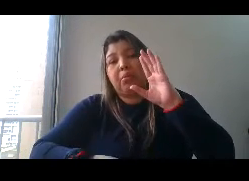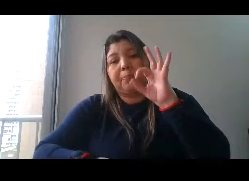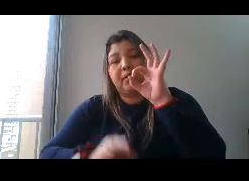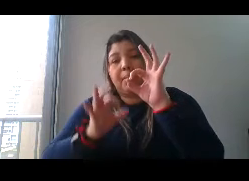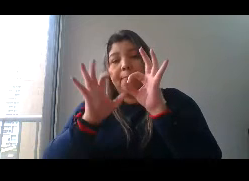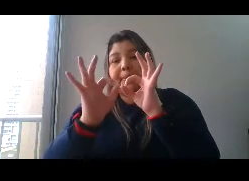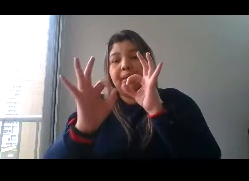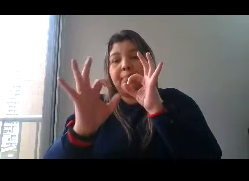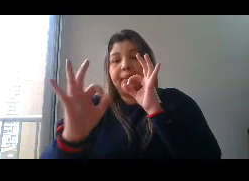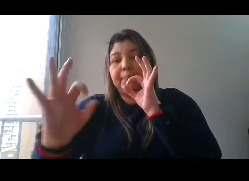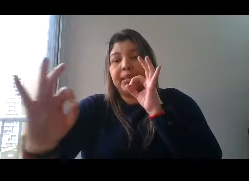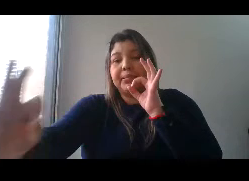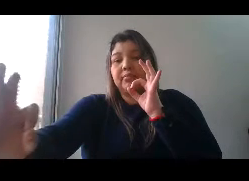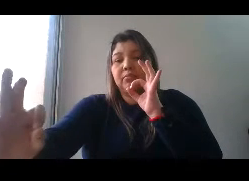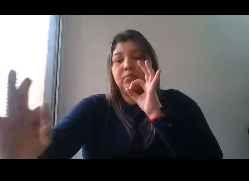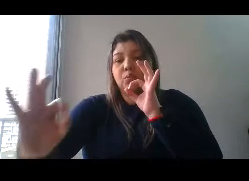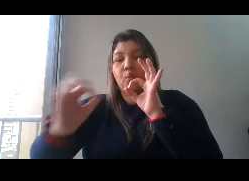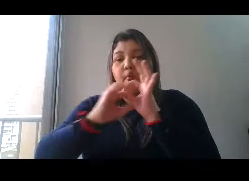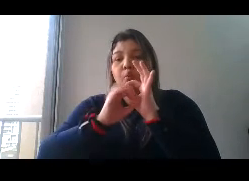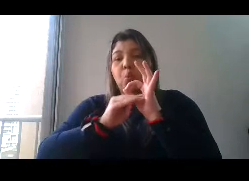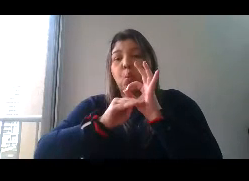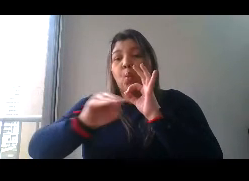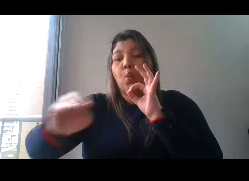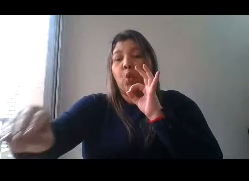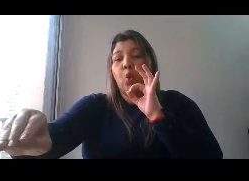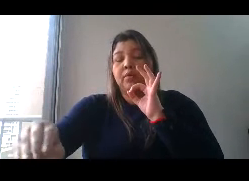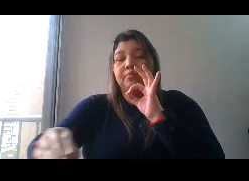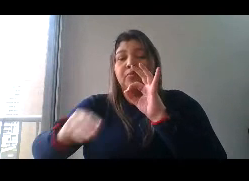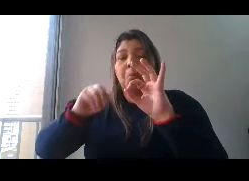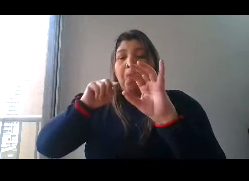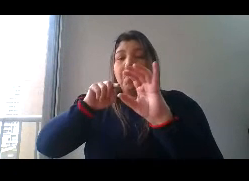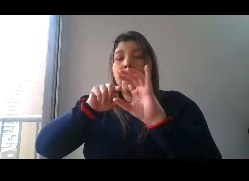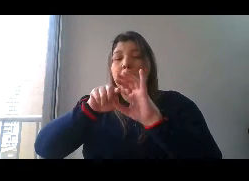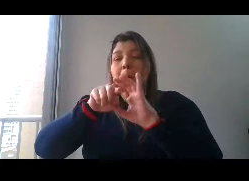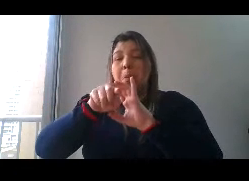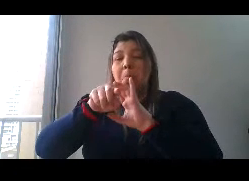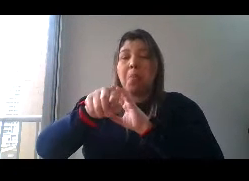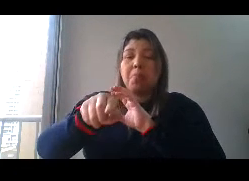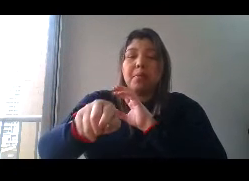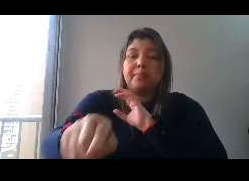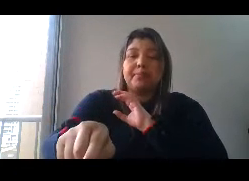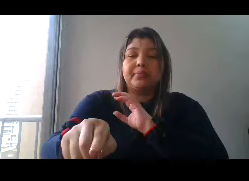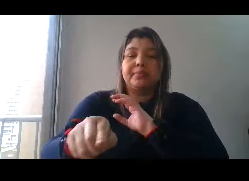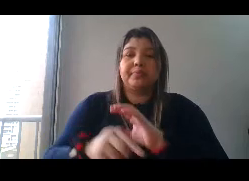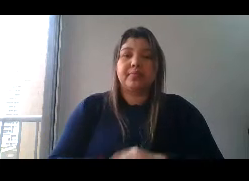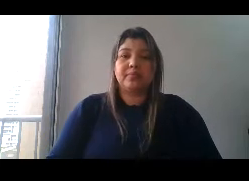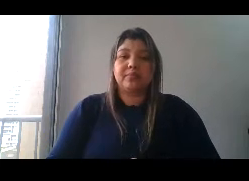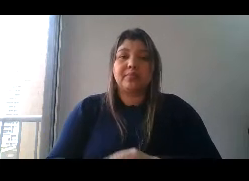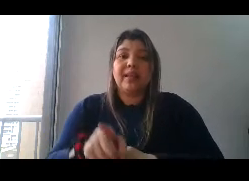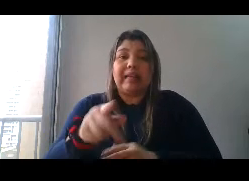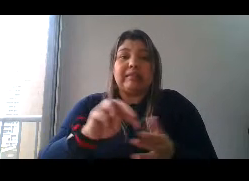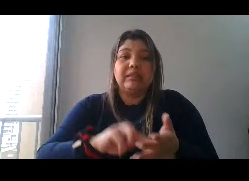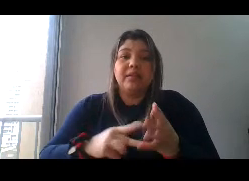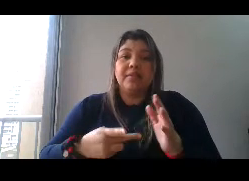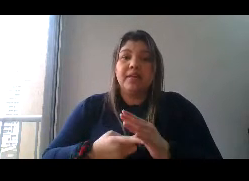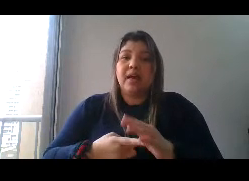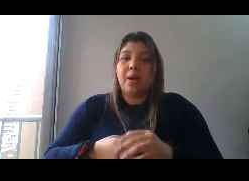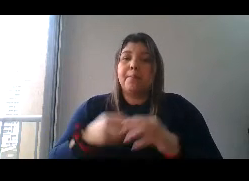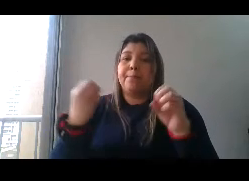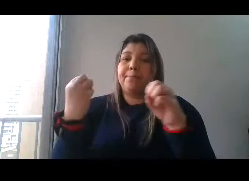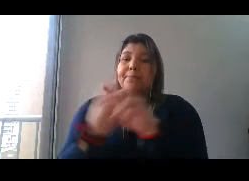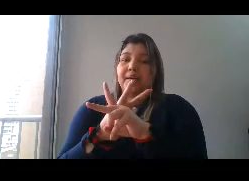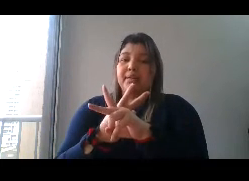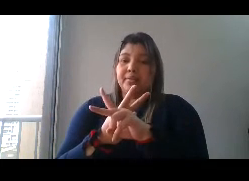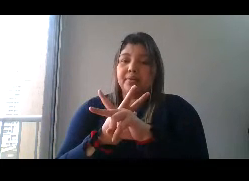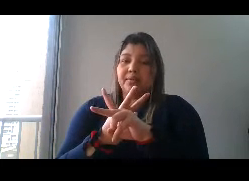ahí en la línea gruesa que atraviesa todas las banditas de queso, ese peligro inicial que tenemos